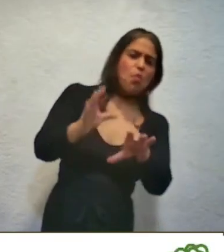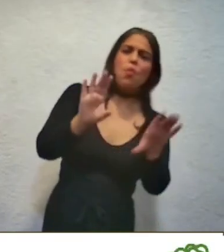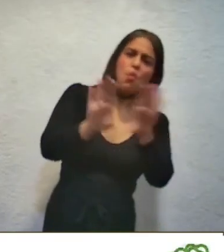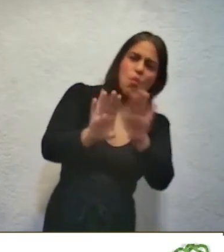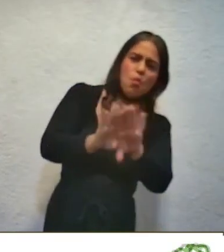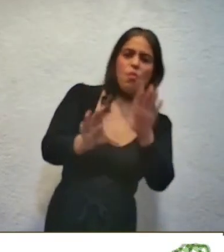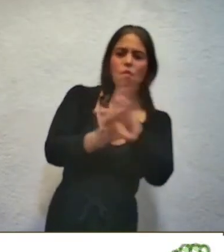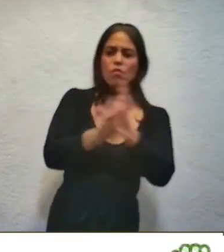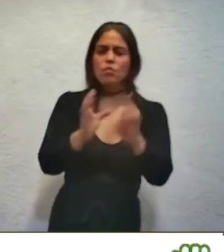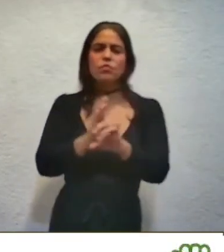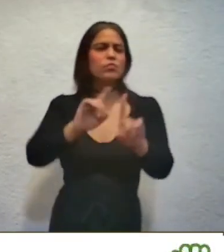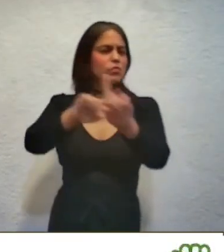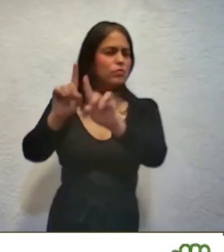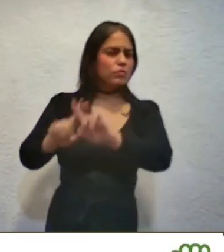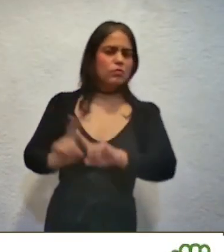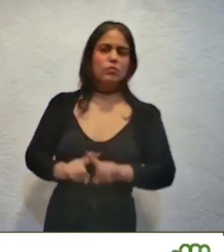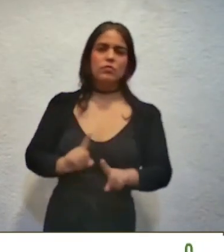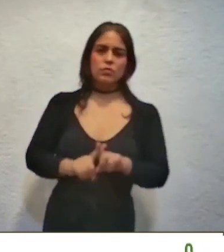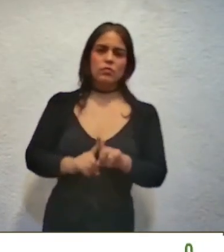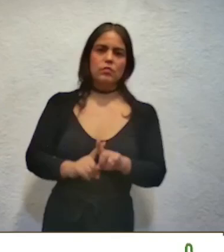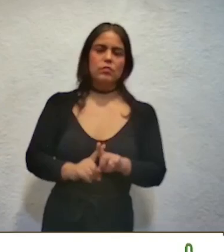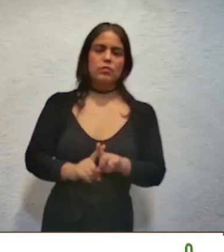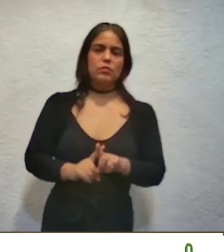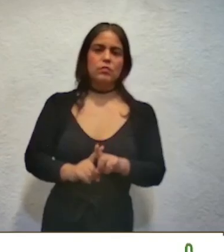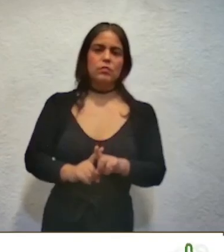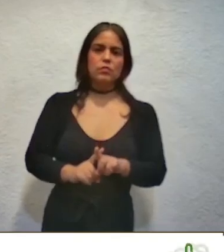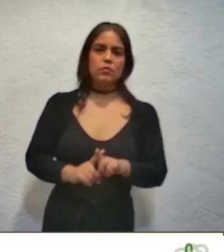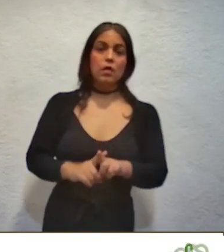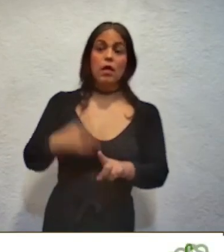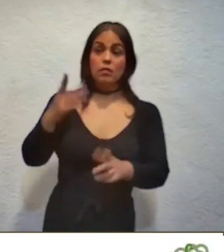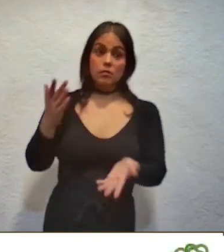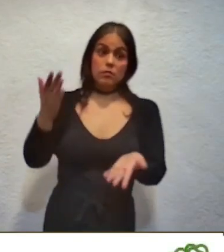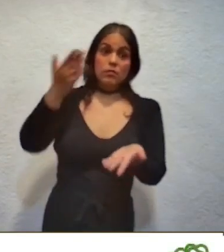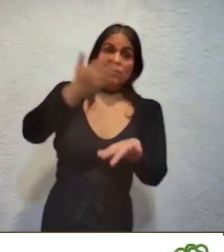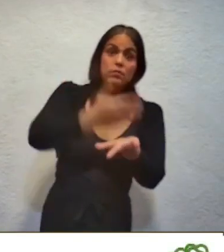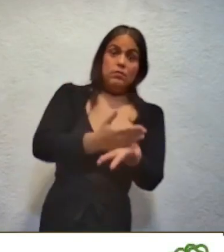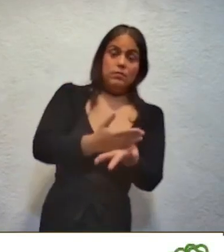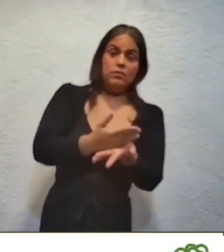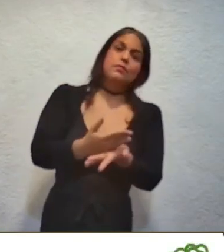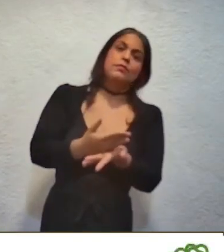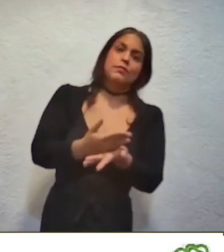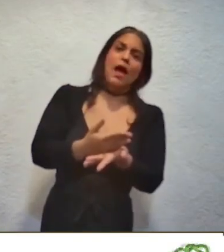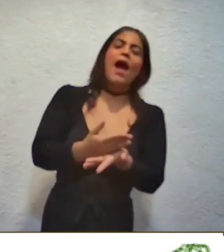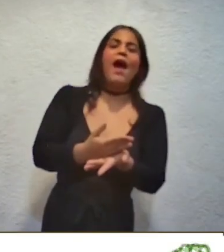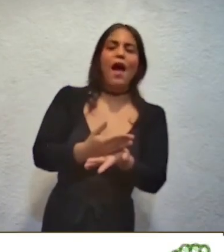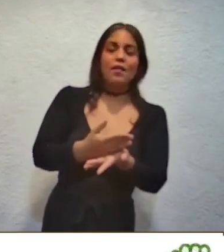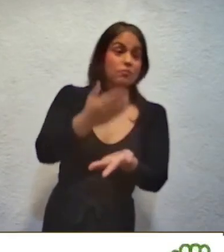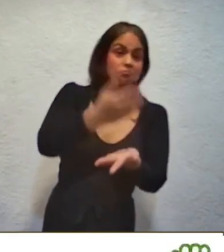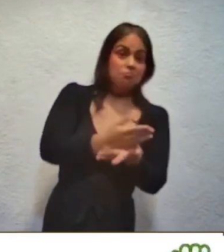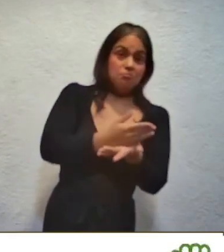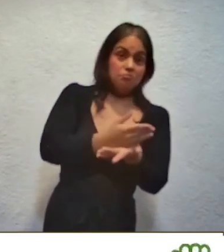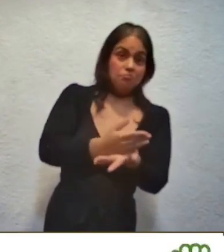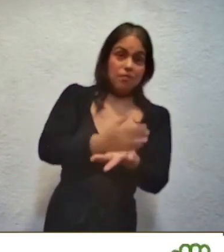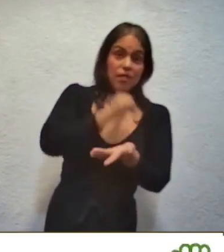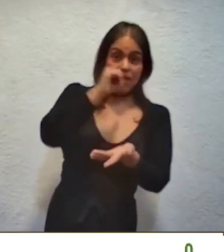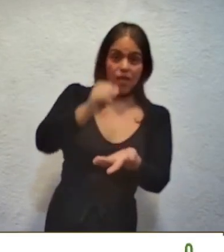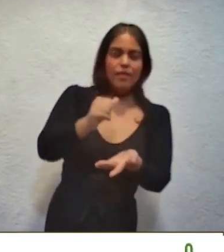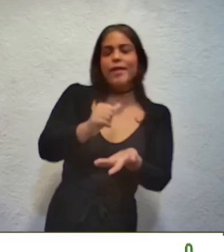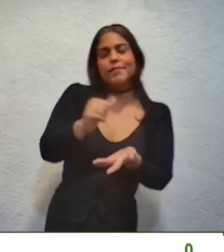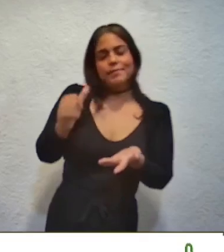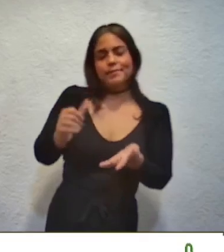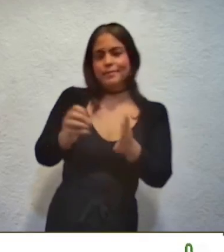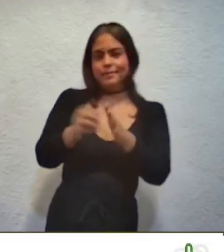incurrieron. Además, la apercibió que, de no cumplir la prevención, se desecharía de plano la denuncia